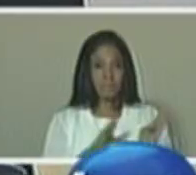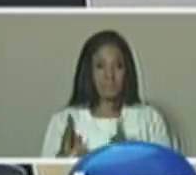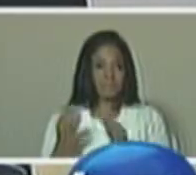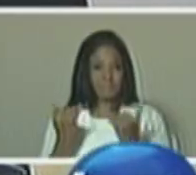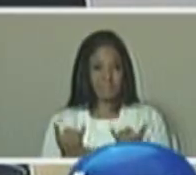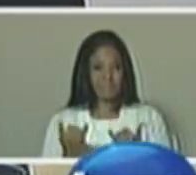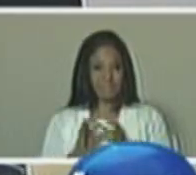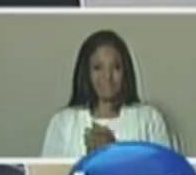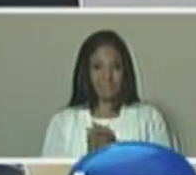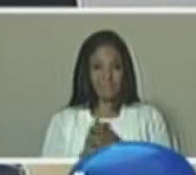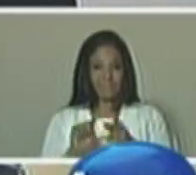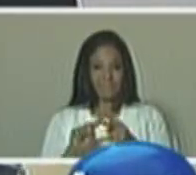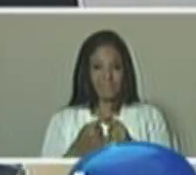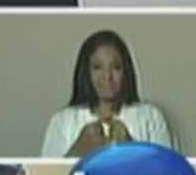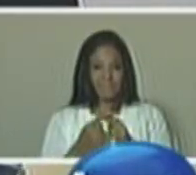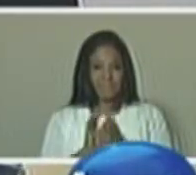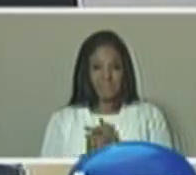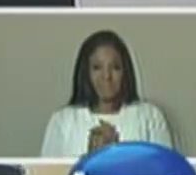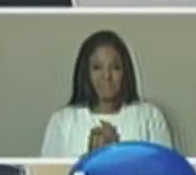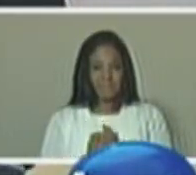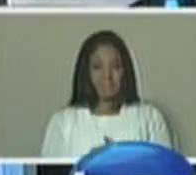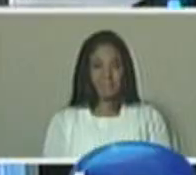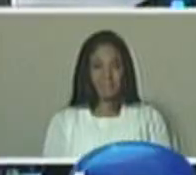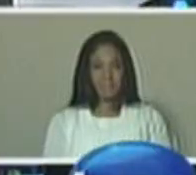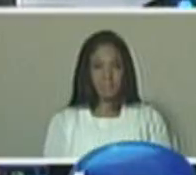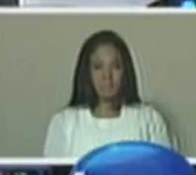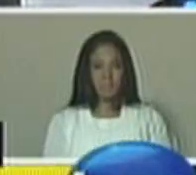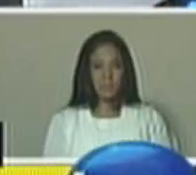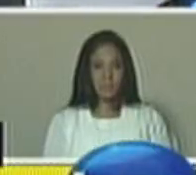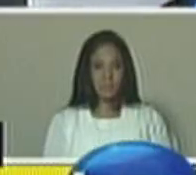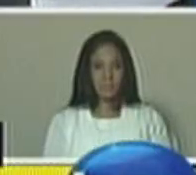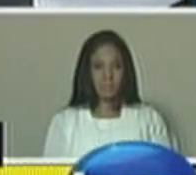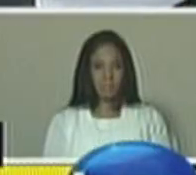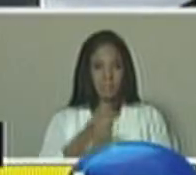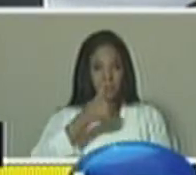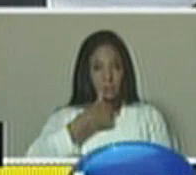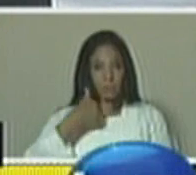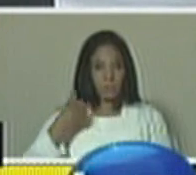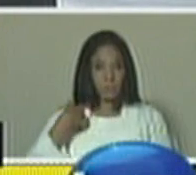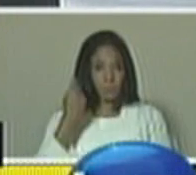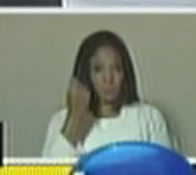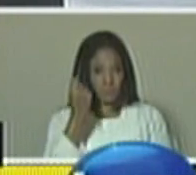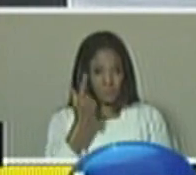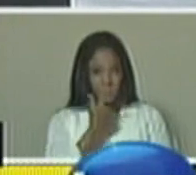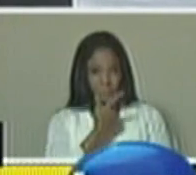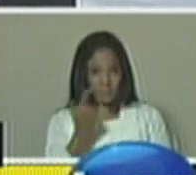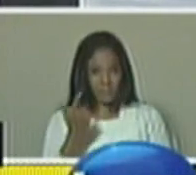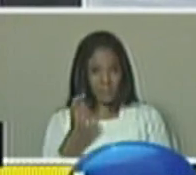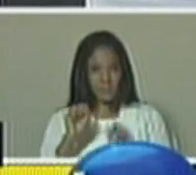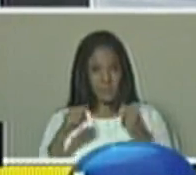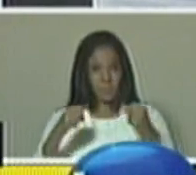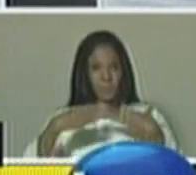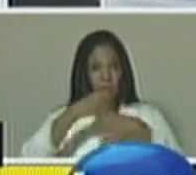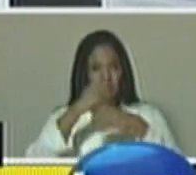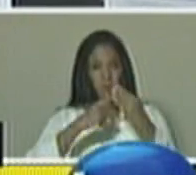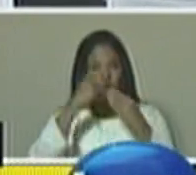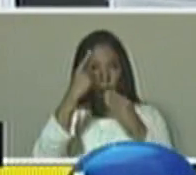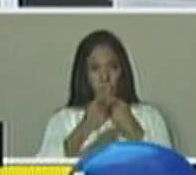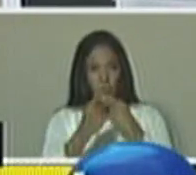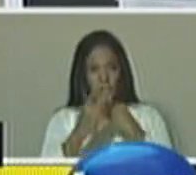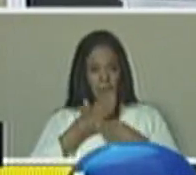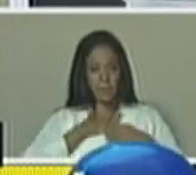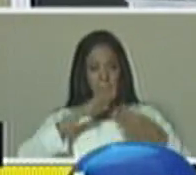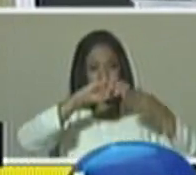entonces, inicias ya. Si tuviera el dinero para construir un proyecto en